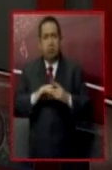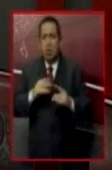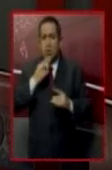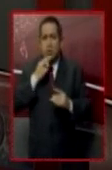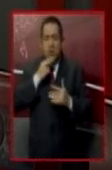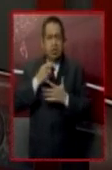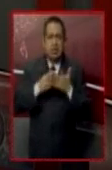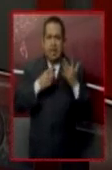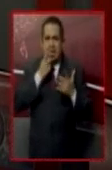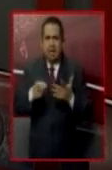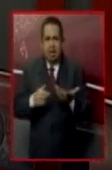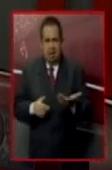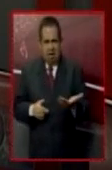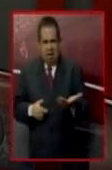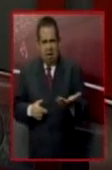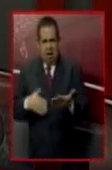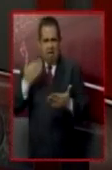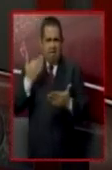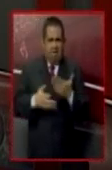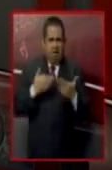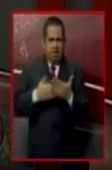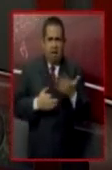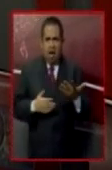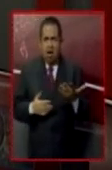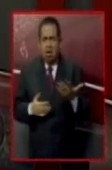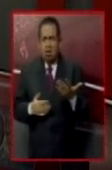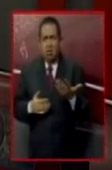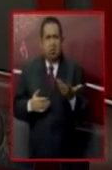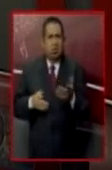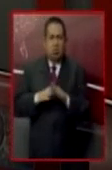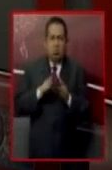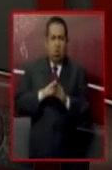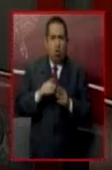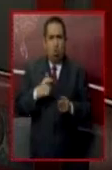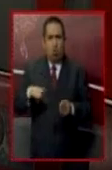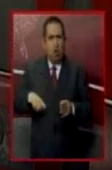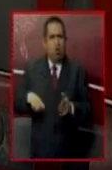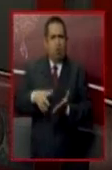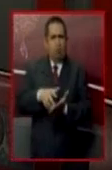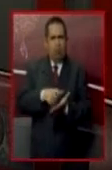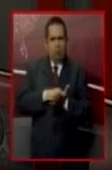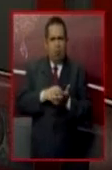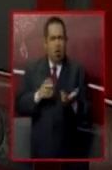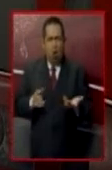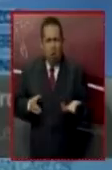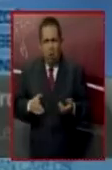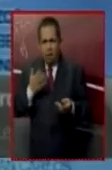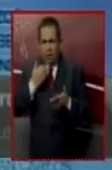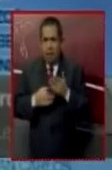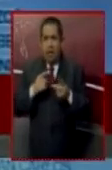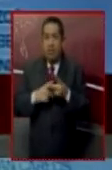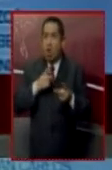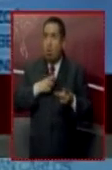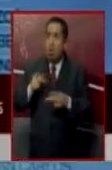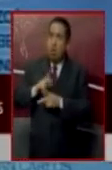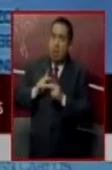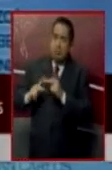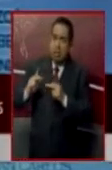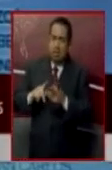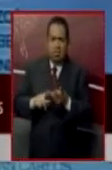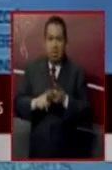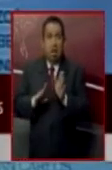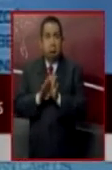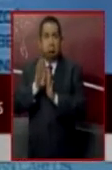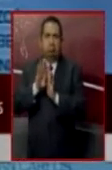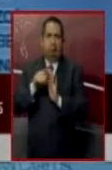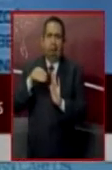como argumentando en tribuna la falta de austeridad gubernamental, el aumento de la deuda y el estancamiento de la economía.